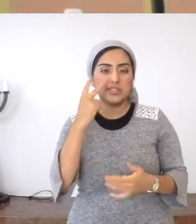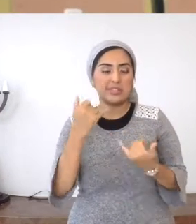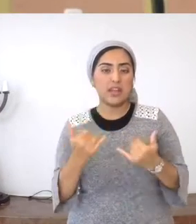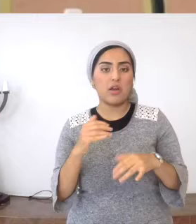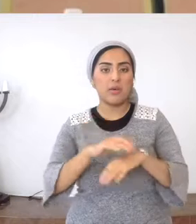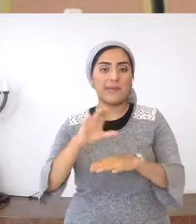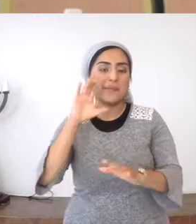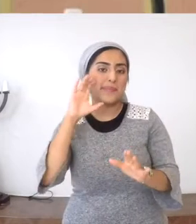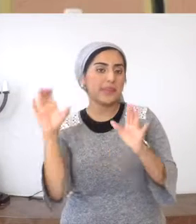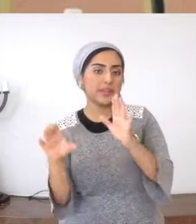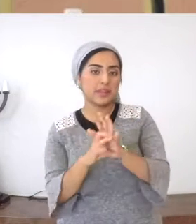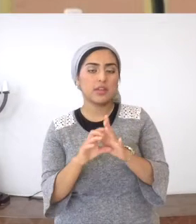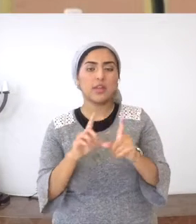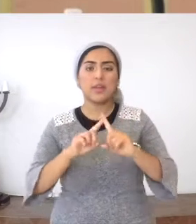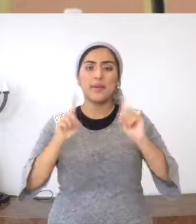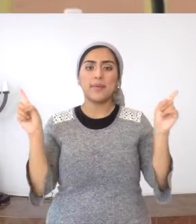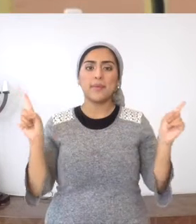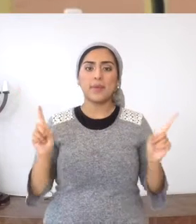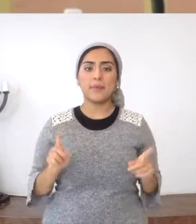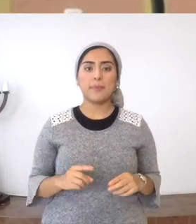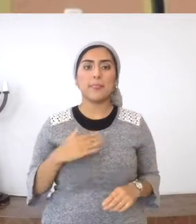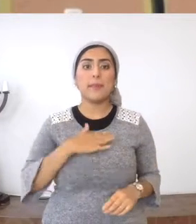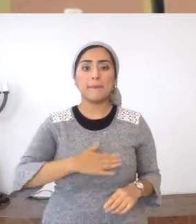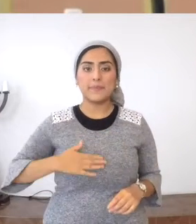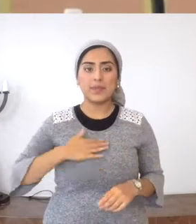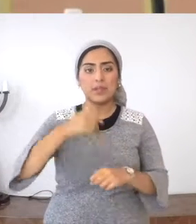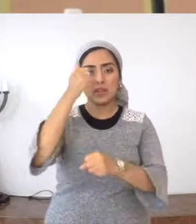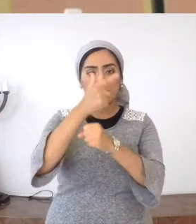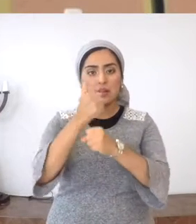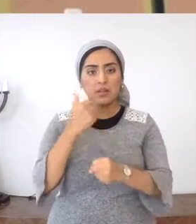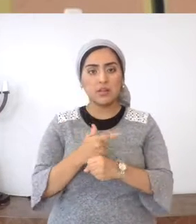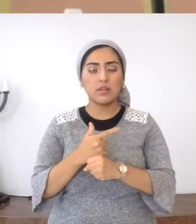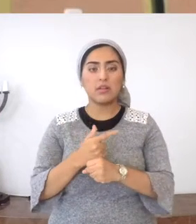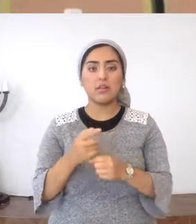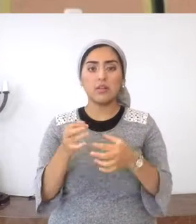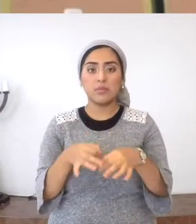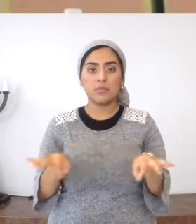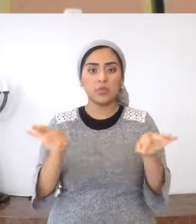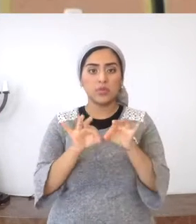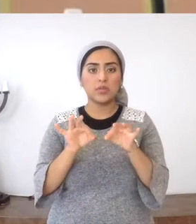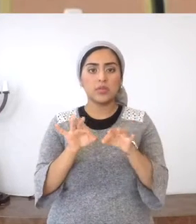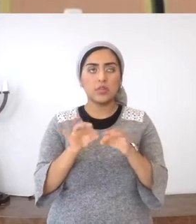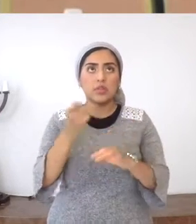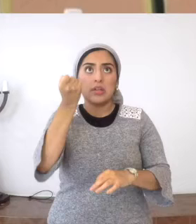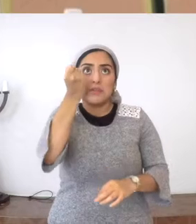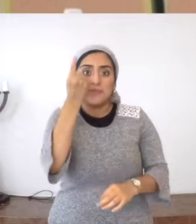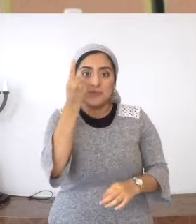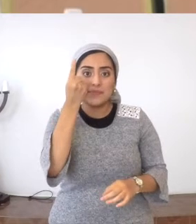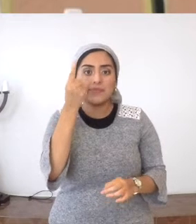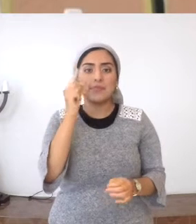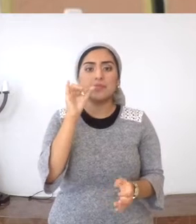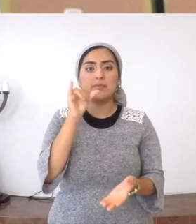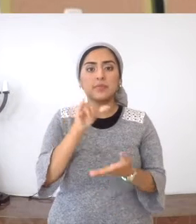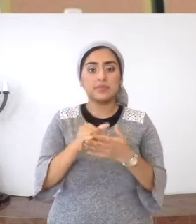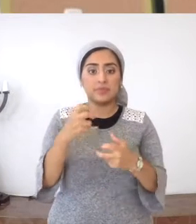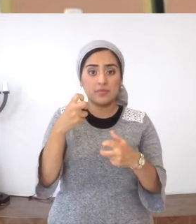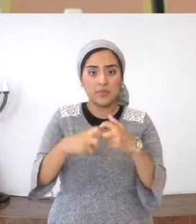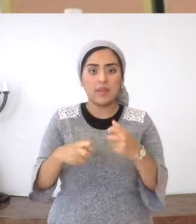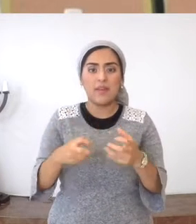Todas esas cosas Las vamos a ver ahorita En diapositivas Pero Por favor hermanos Tomemos mucho en cuenta